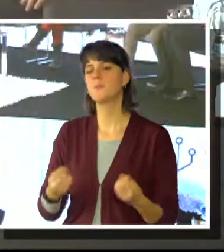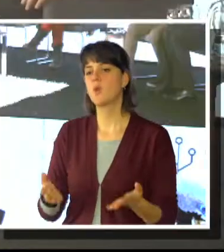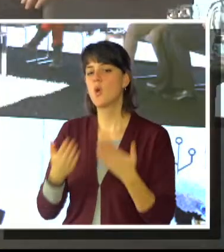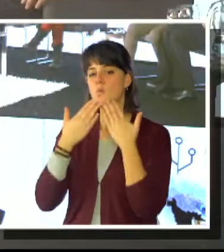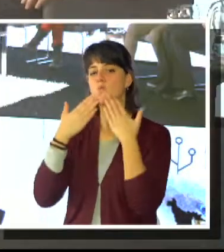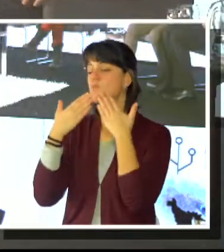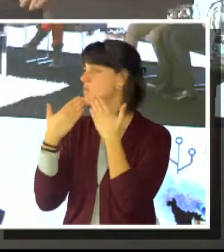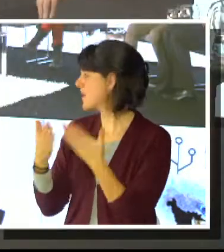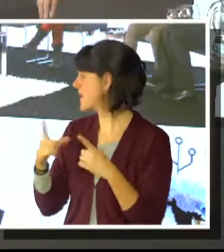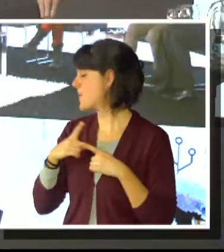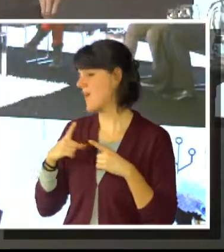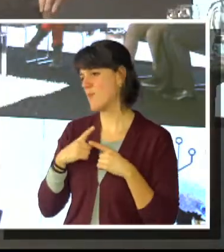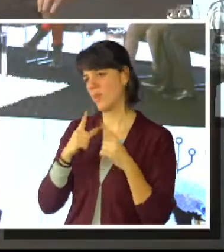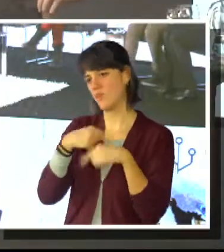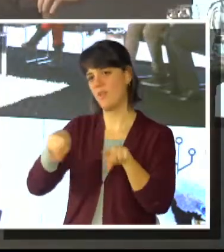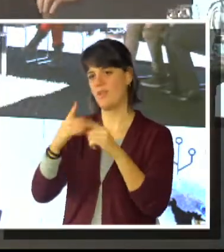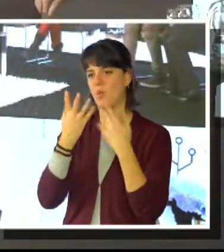hemos trabajado con el Departamento de Desarrollo Sostenible e Inteligente de la Ciudad de Montevideo, implementando la plataforma Internet de las Cosas y de Big Data,